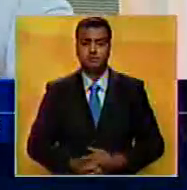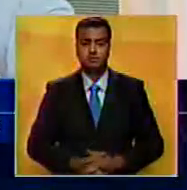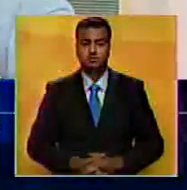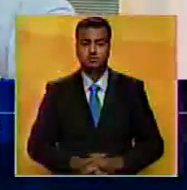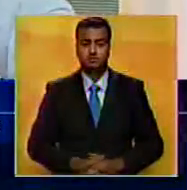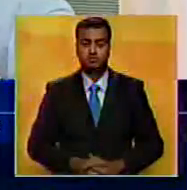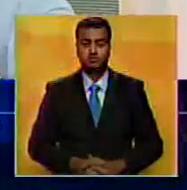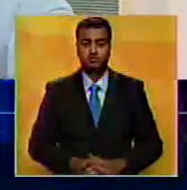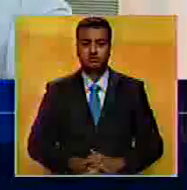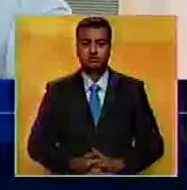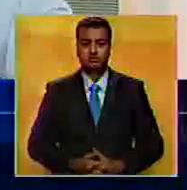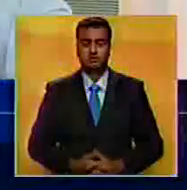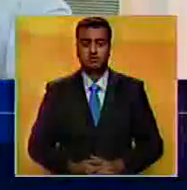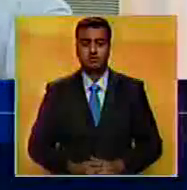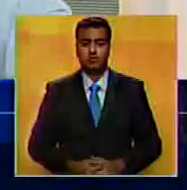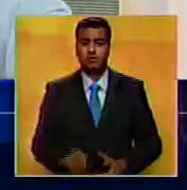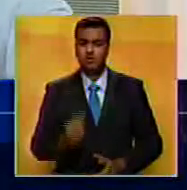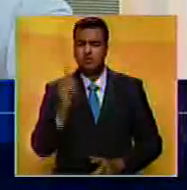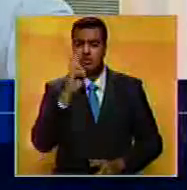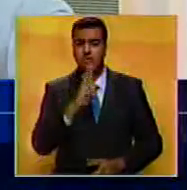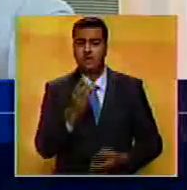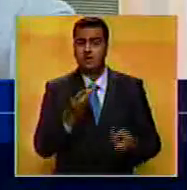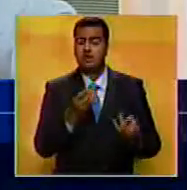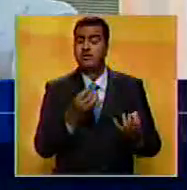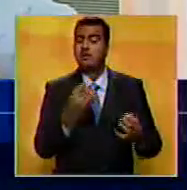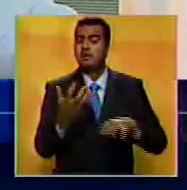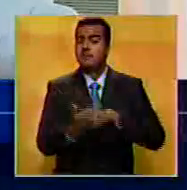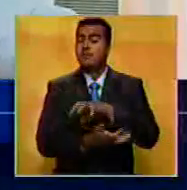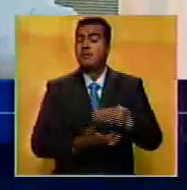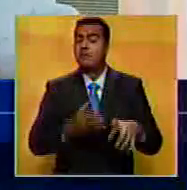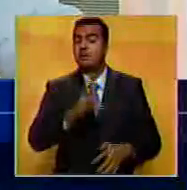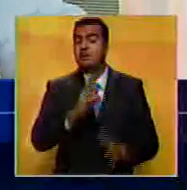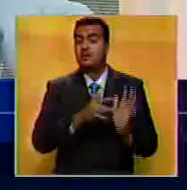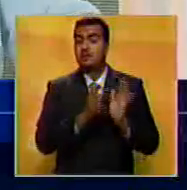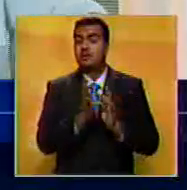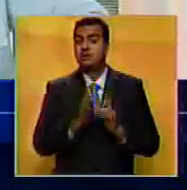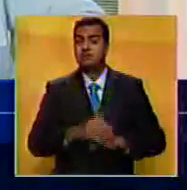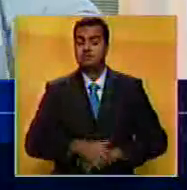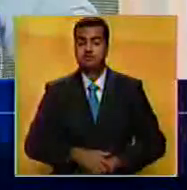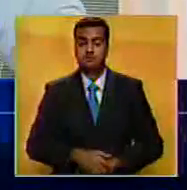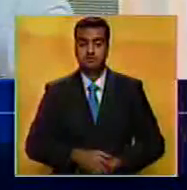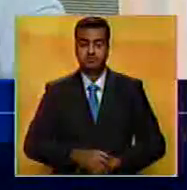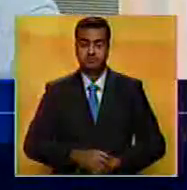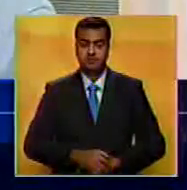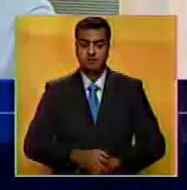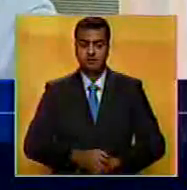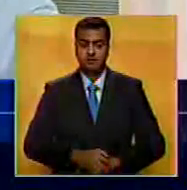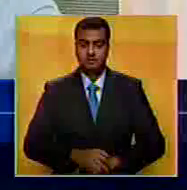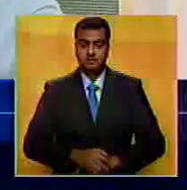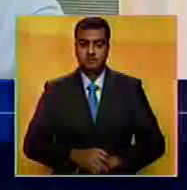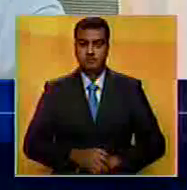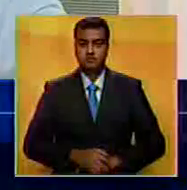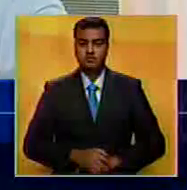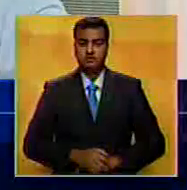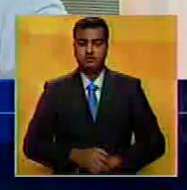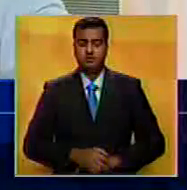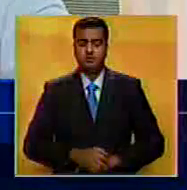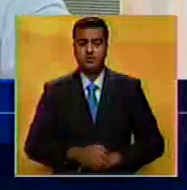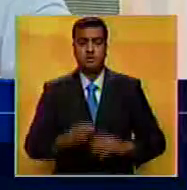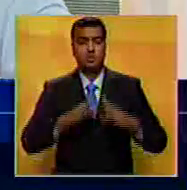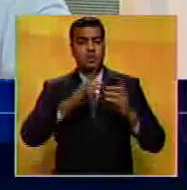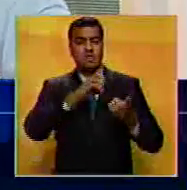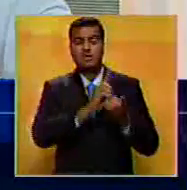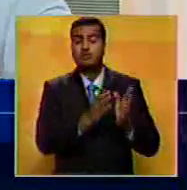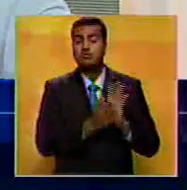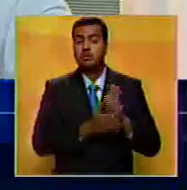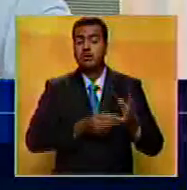ve la escalada violenta que han arrancado desde el 6 de abril y los daños que le han